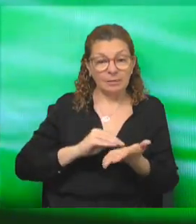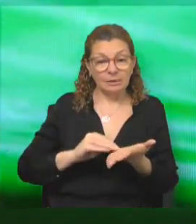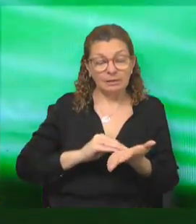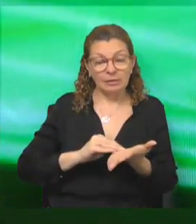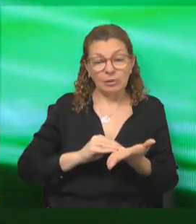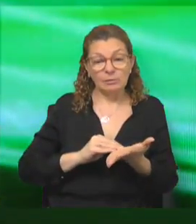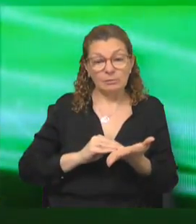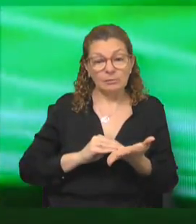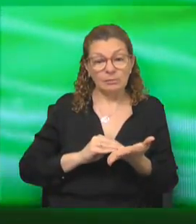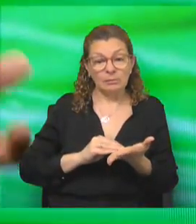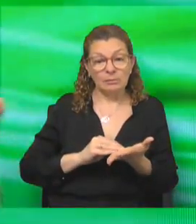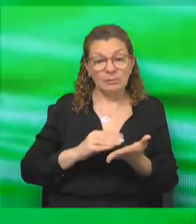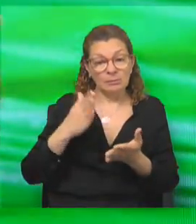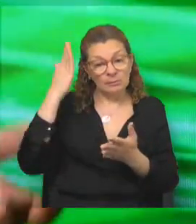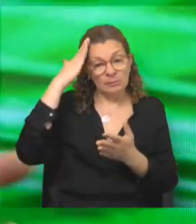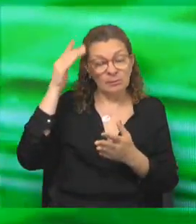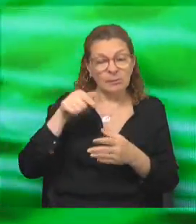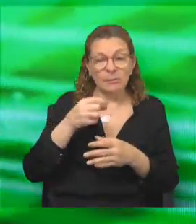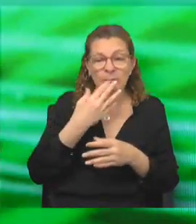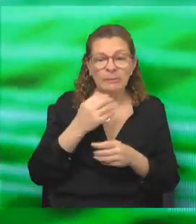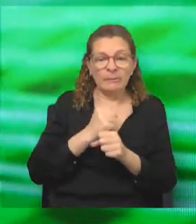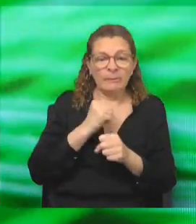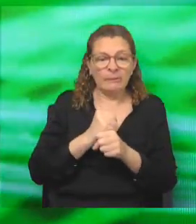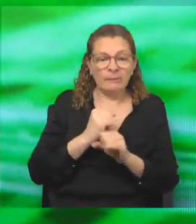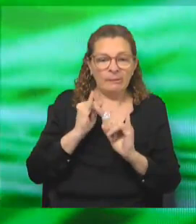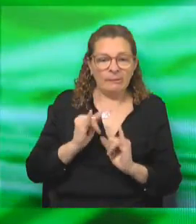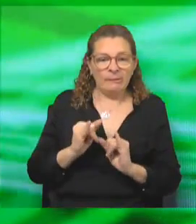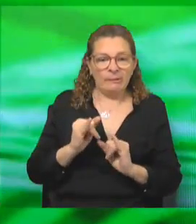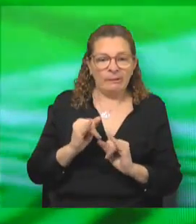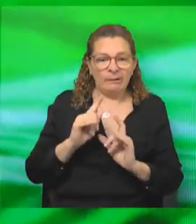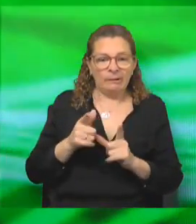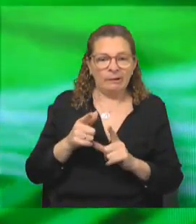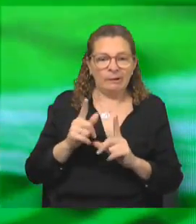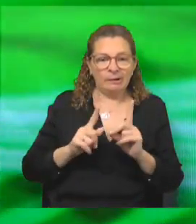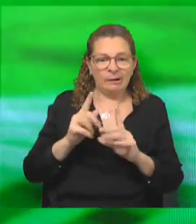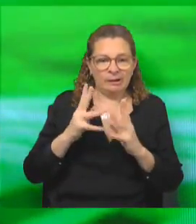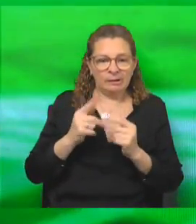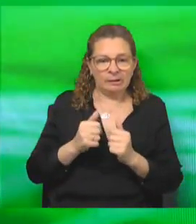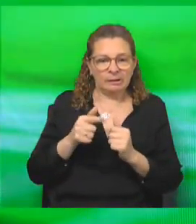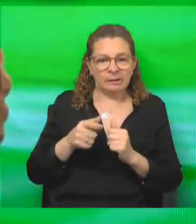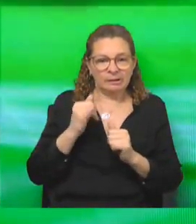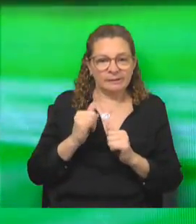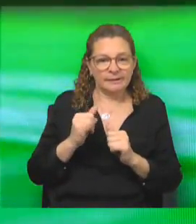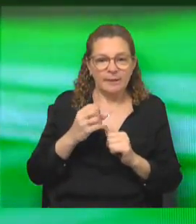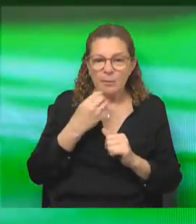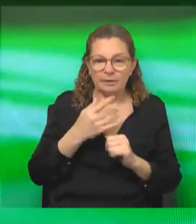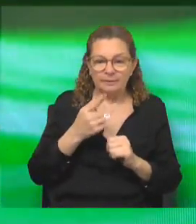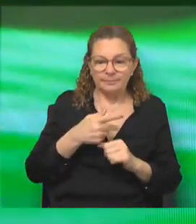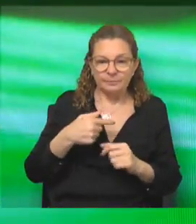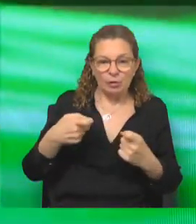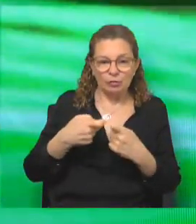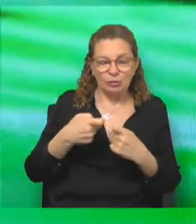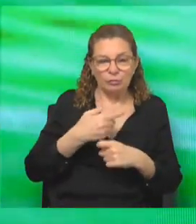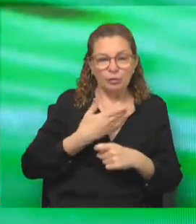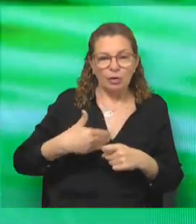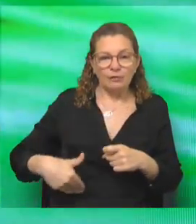la la certeza de haber hecho un buen trabajo de haber actuado además con con lealtad dentro de la coalición